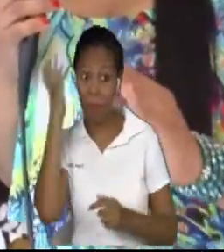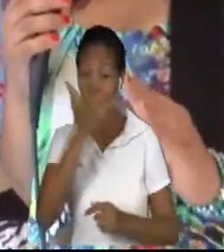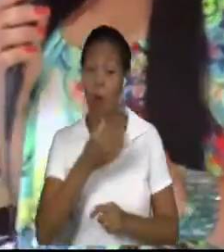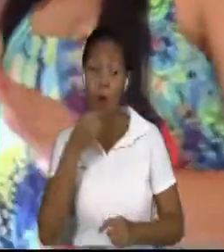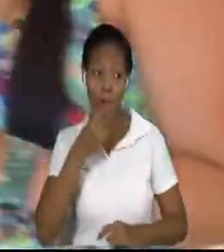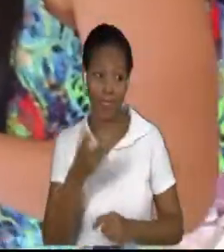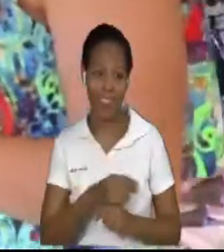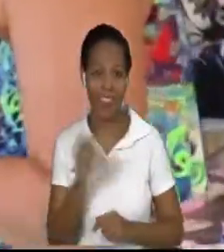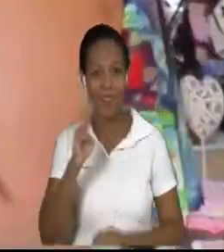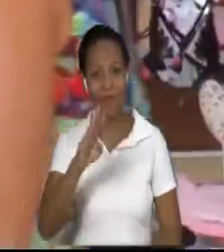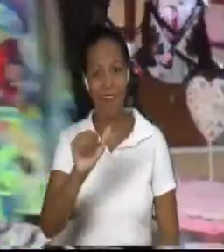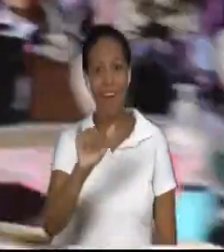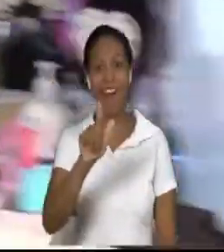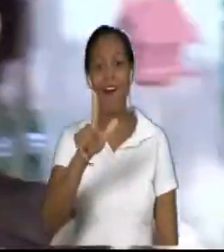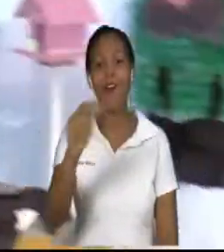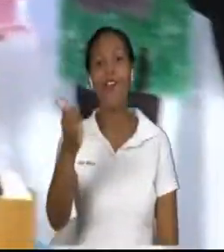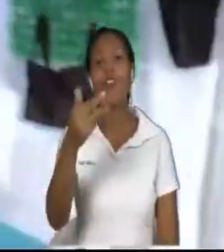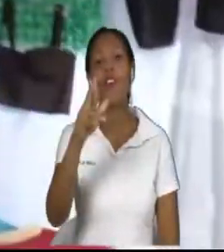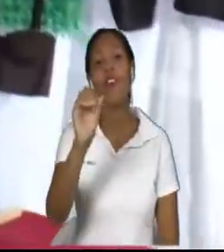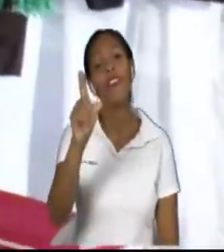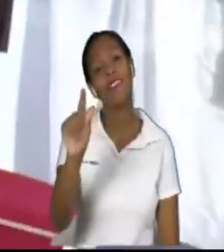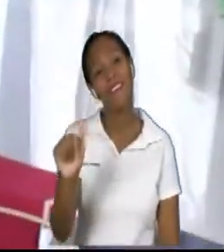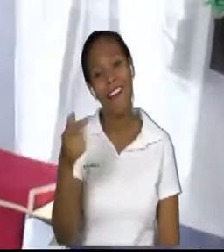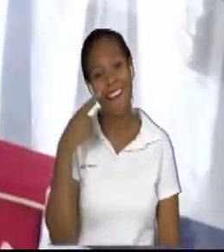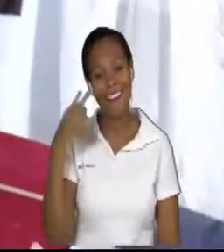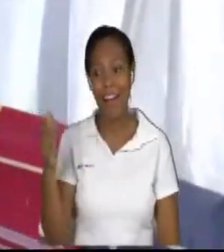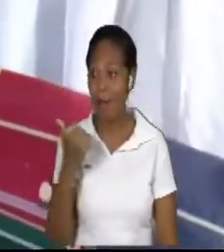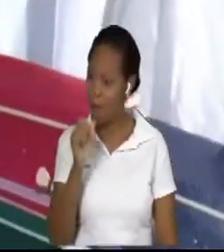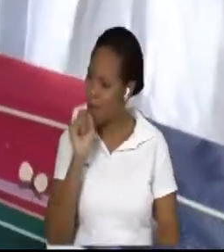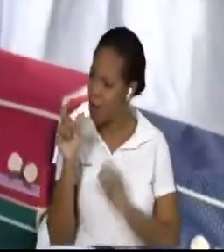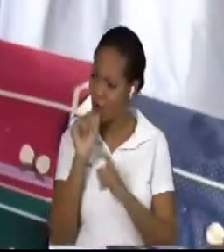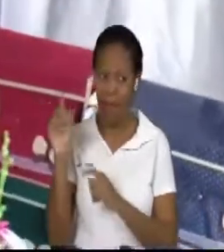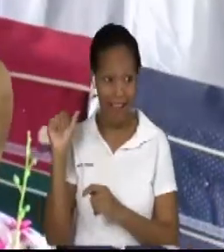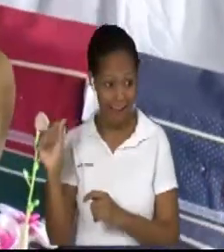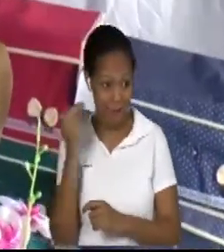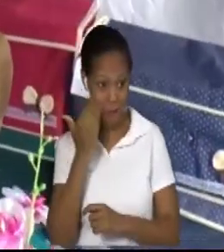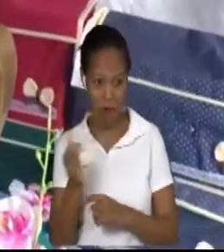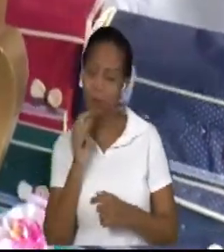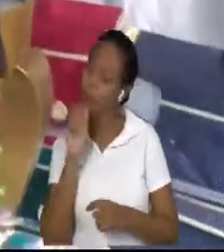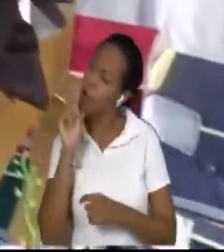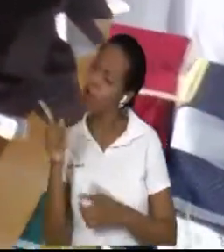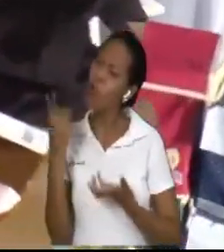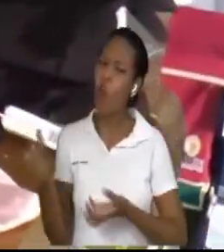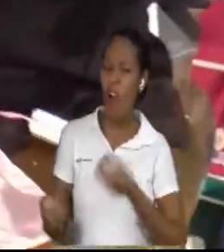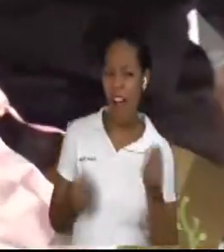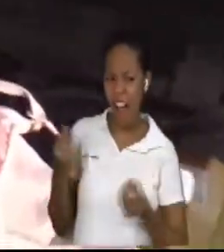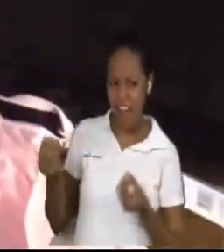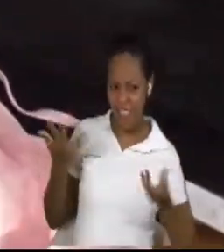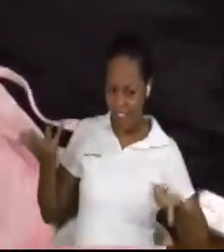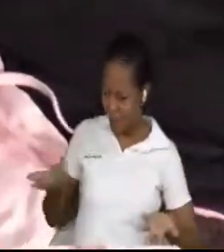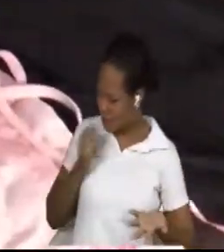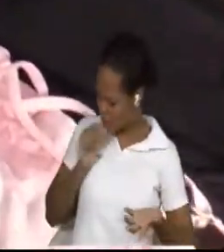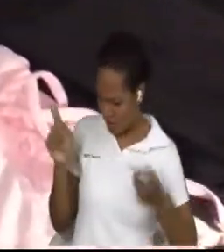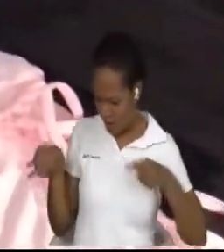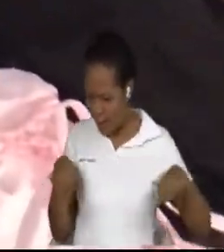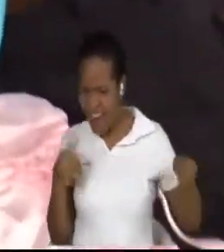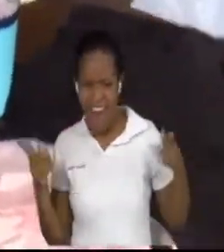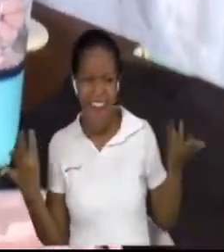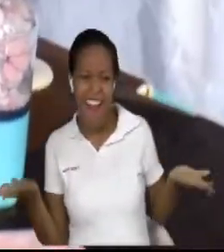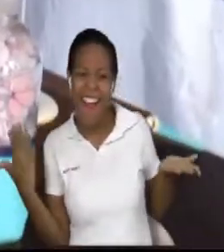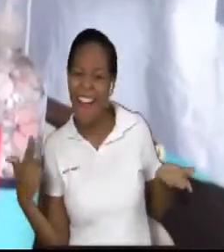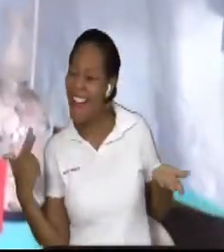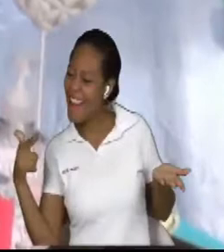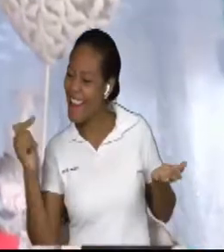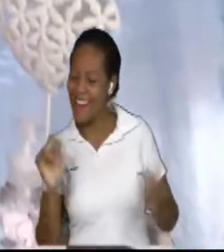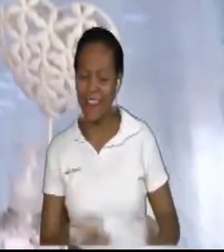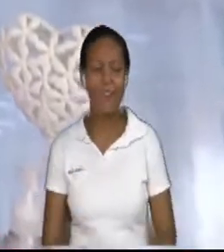Baúl Rosa. Queremos preguntarle a esta hermosa señorita que se encuentra hoy aquí acompañándonos, ¿qué podemos encontrar en el Baúl Rosa?